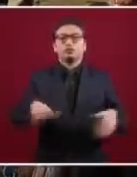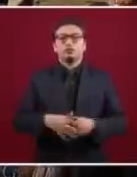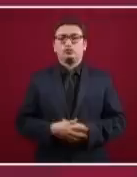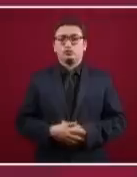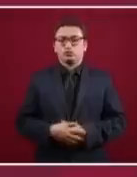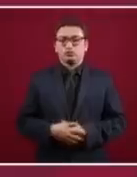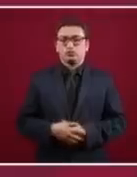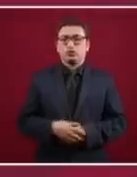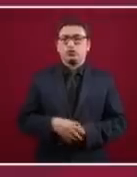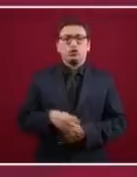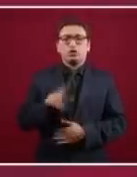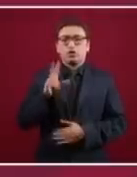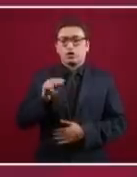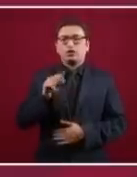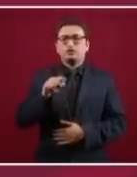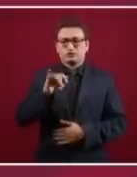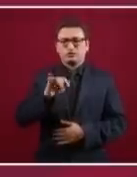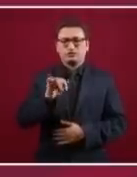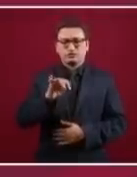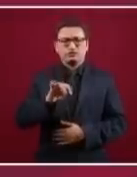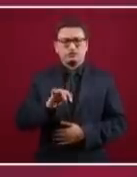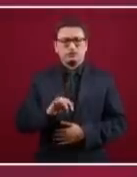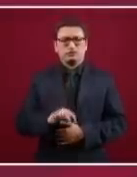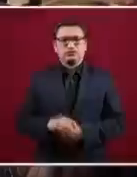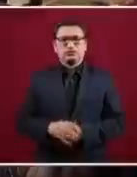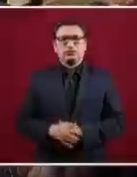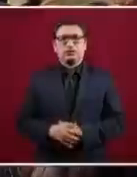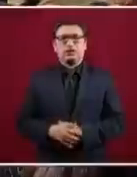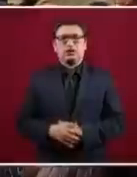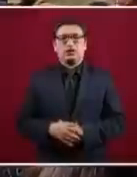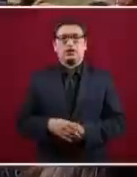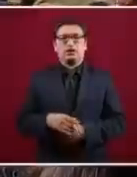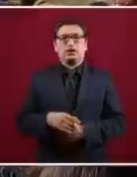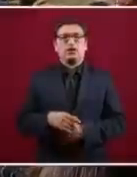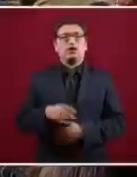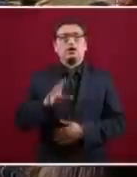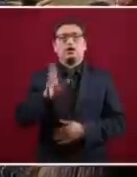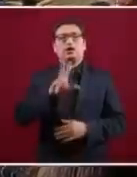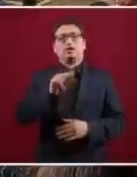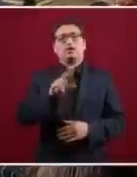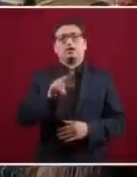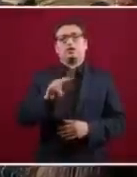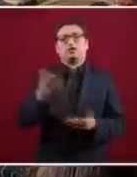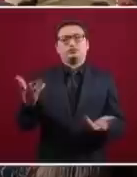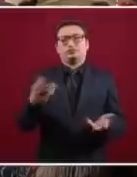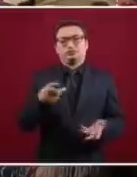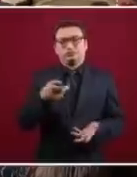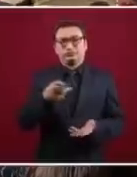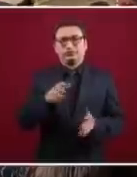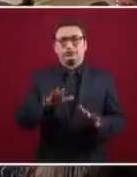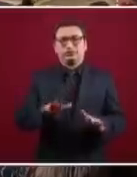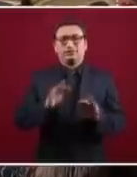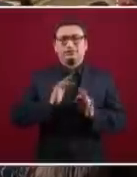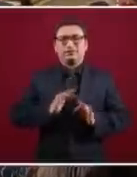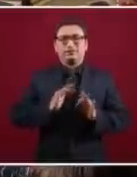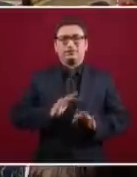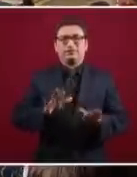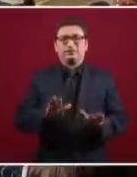sí como no ah no no no no no oigan espérenme